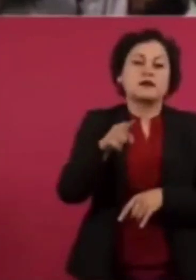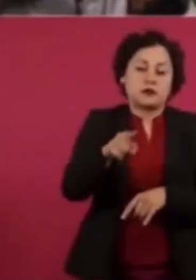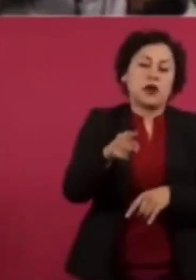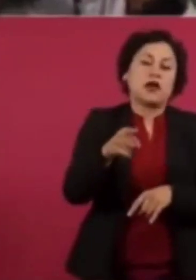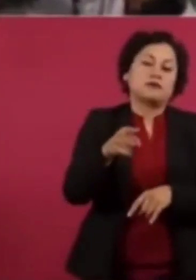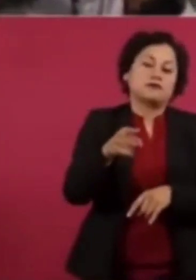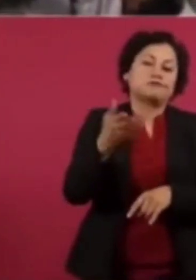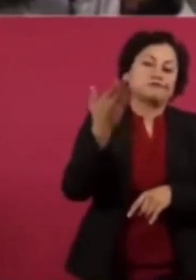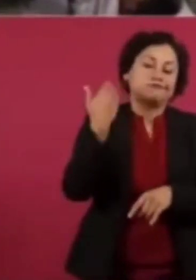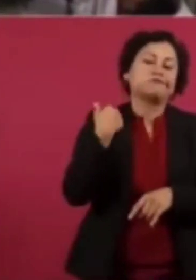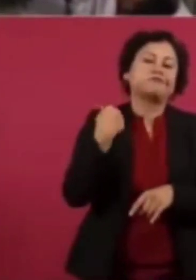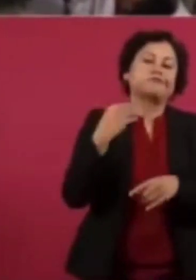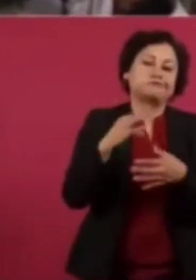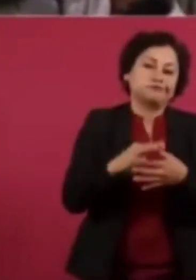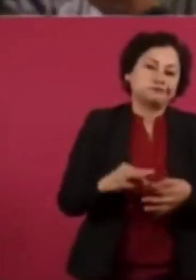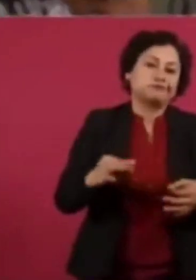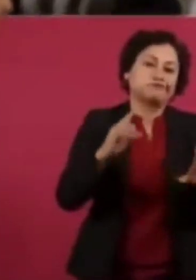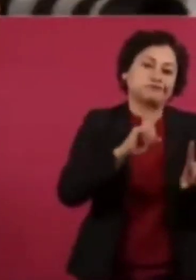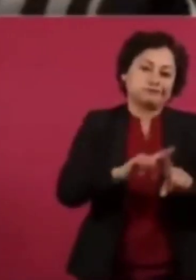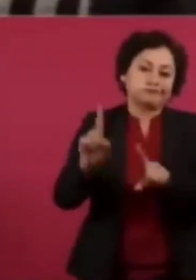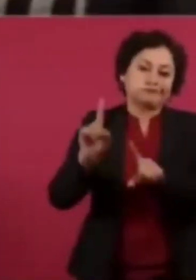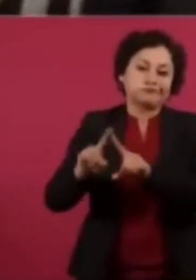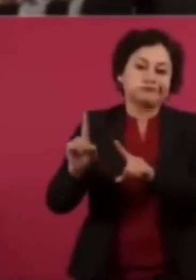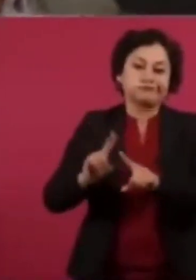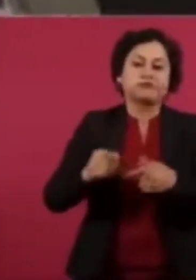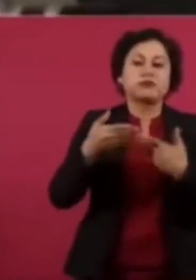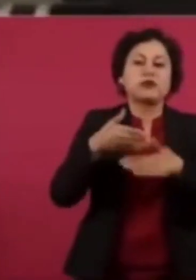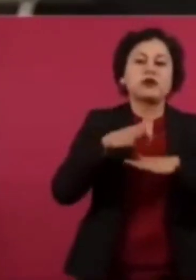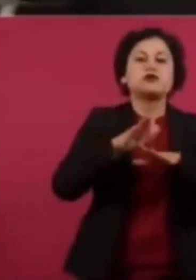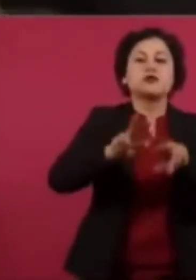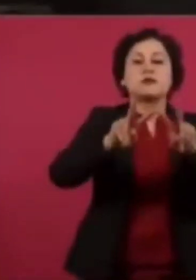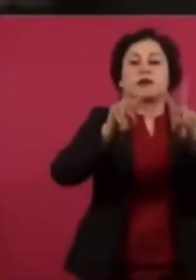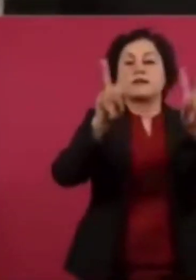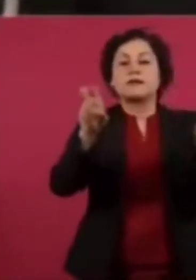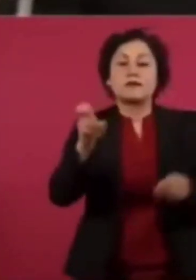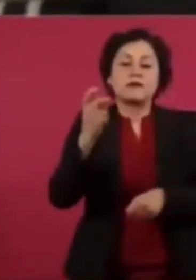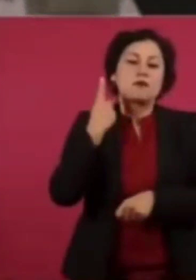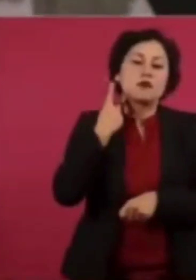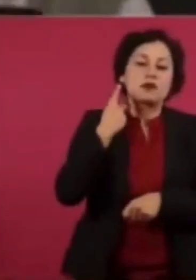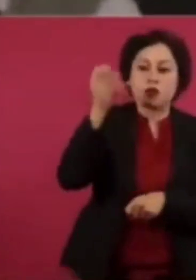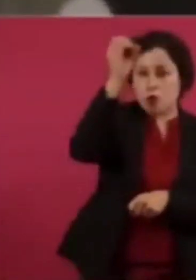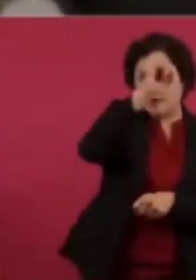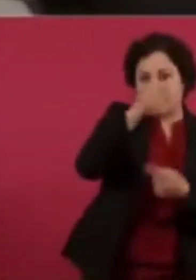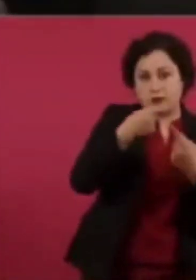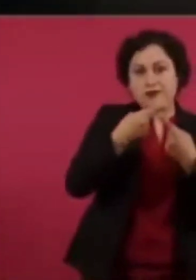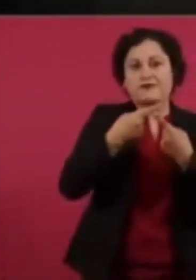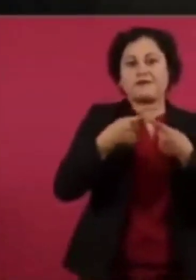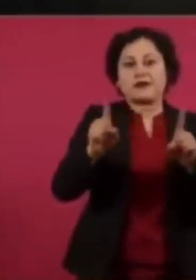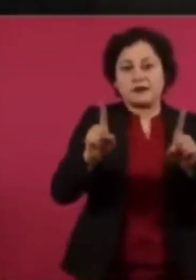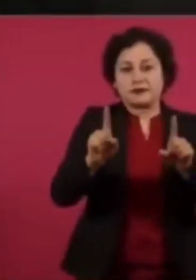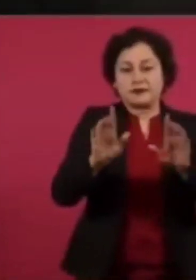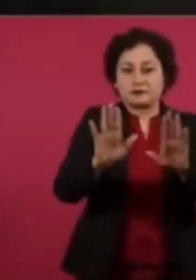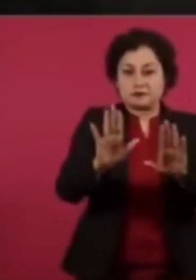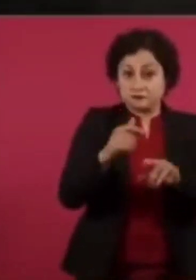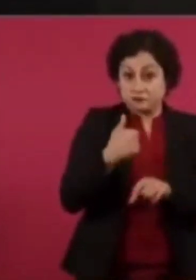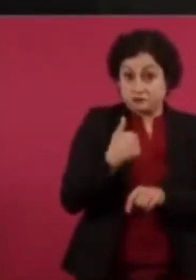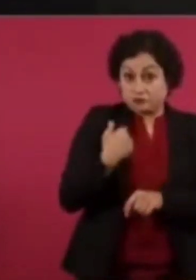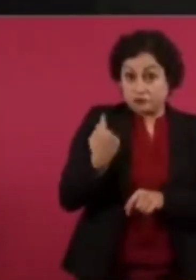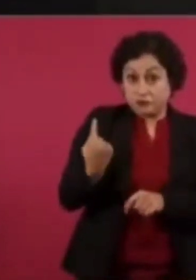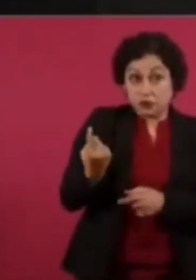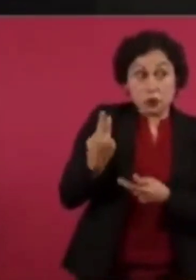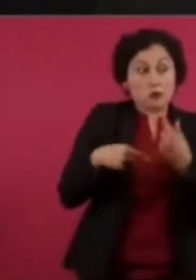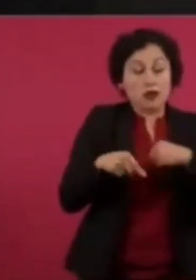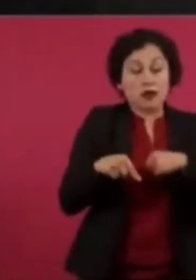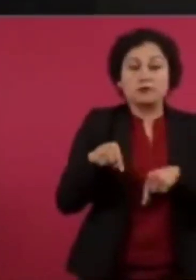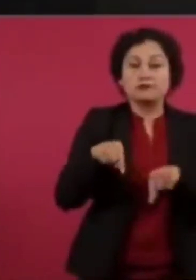y sigue teniendo sobre adversarios políticos, sobre otros pensamientos. Le quiero preguntar